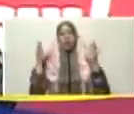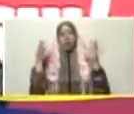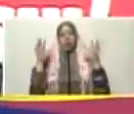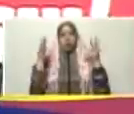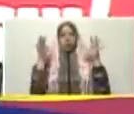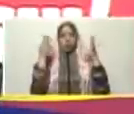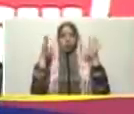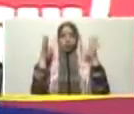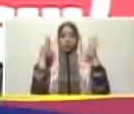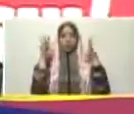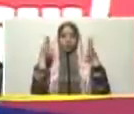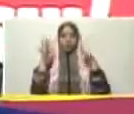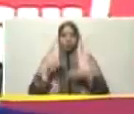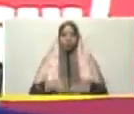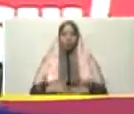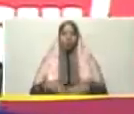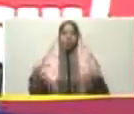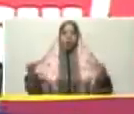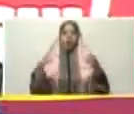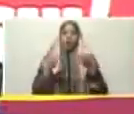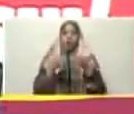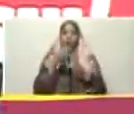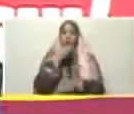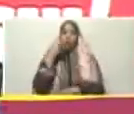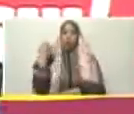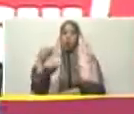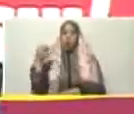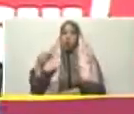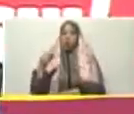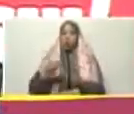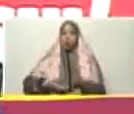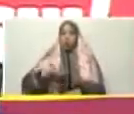un equipo de la juventud que se los trae